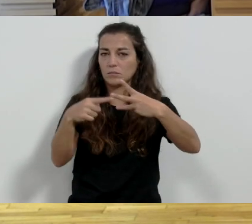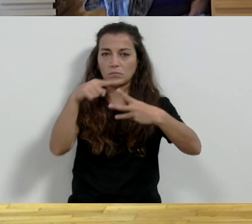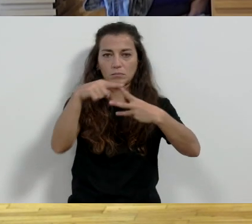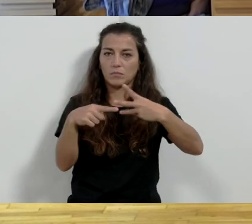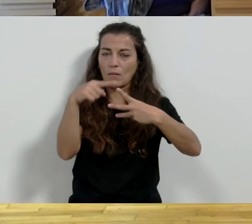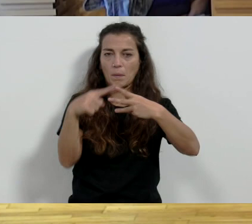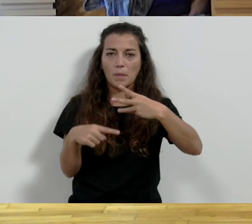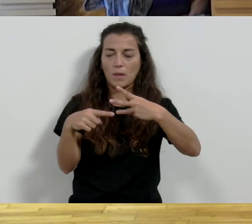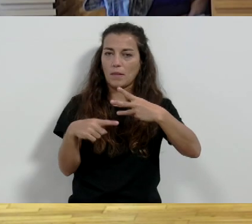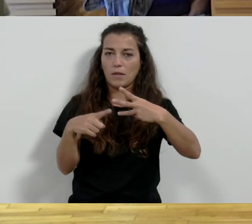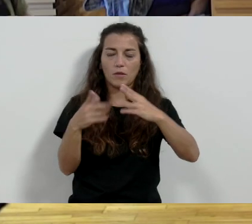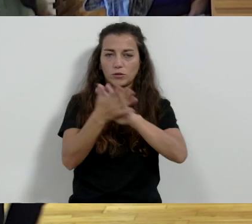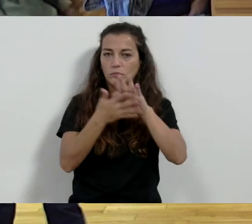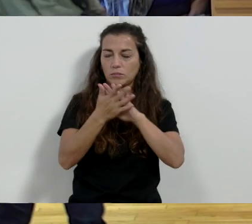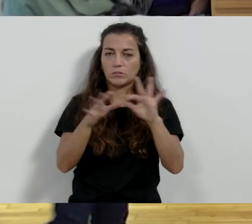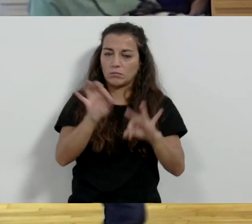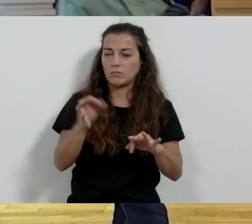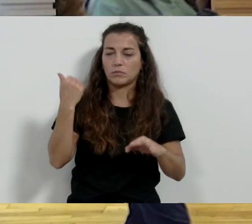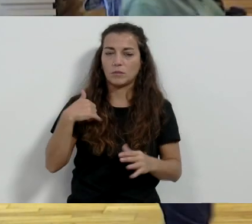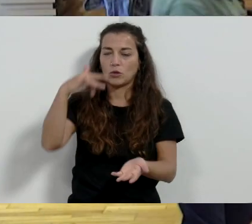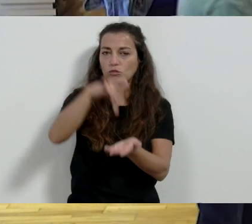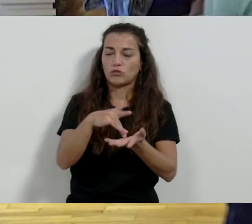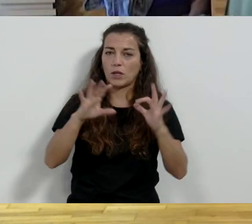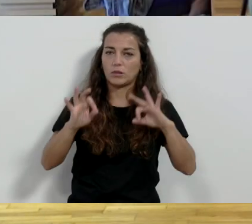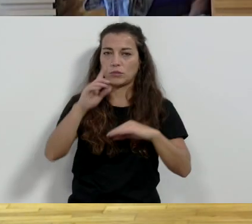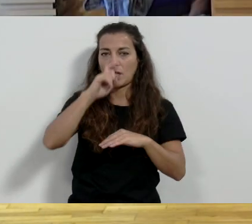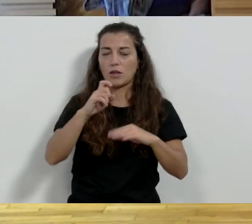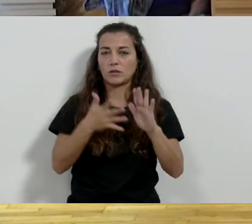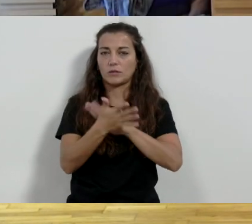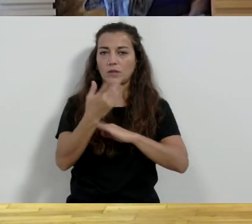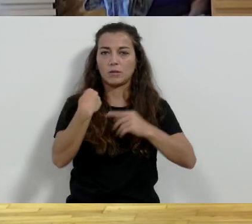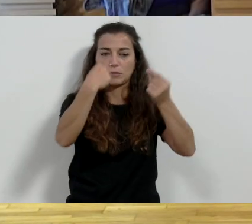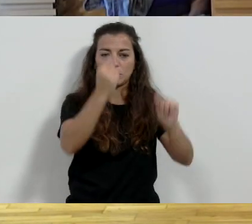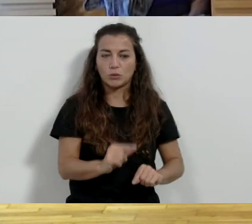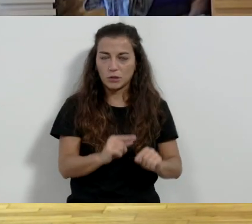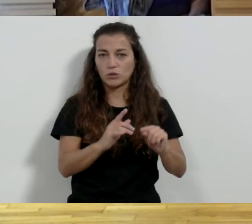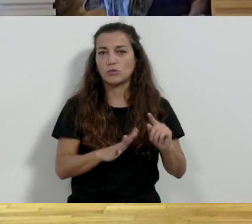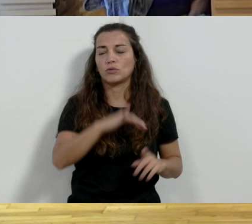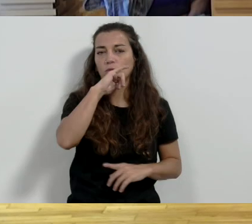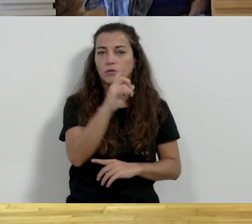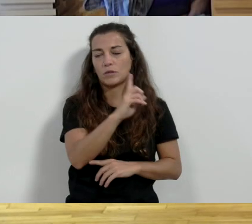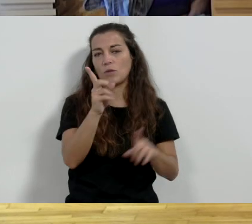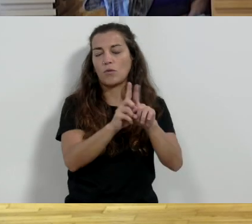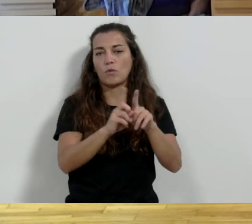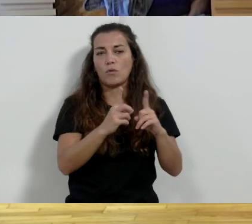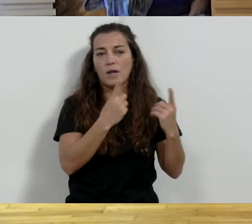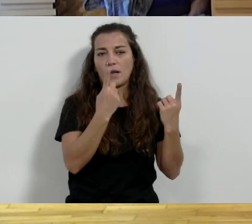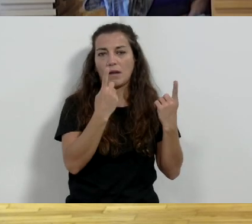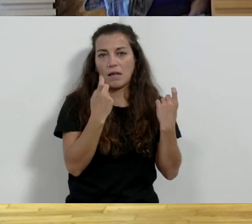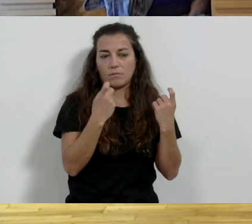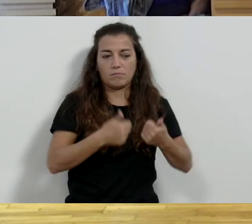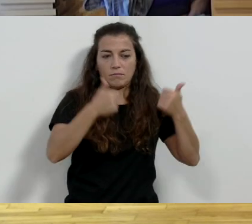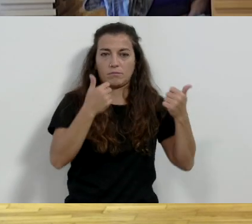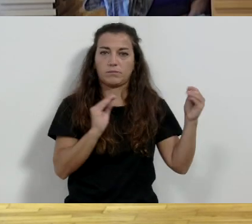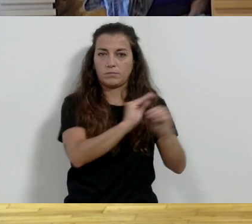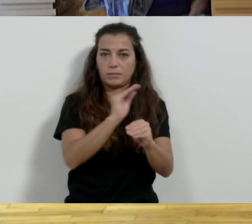partidas que se ve que a este momento del año son insuficientes para atender las obligaciones del ayuntamiento, pues es lógico que se suplemente. Lo que sí